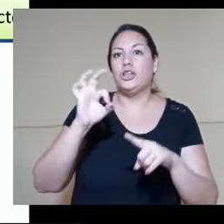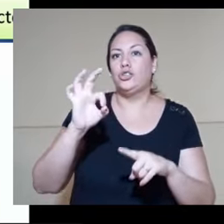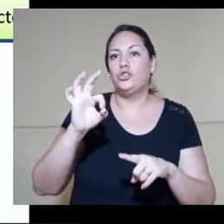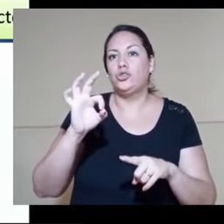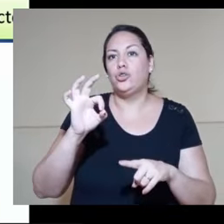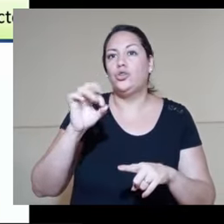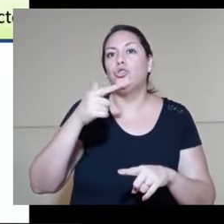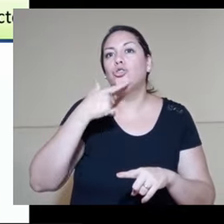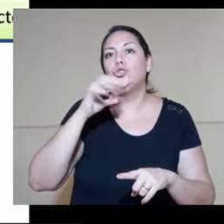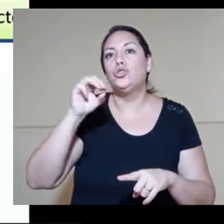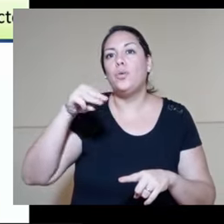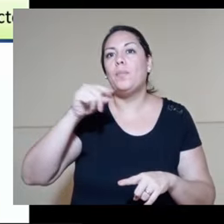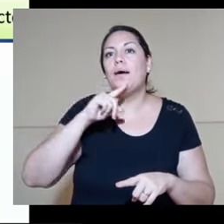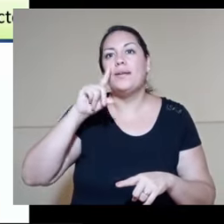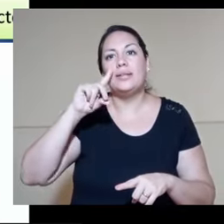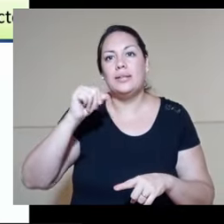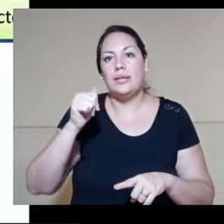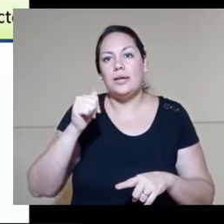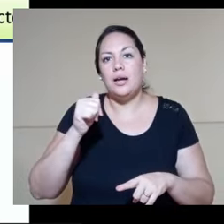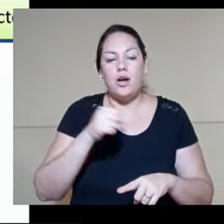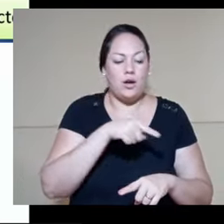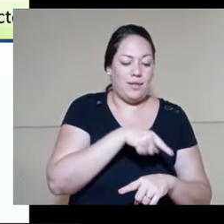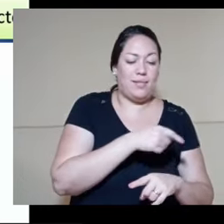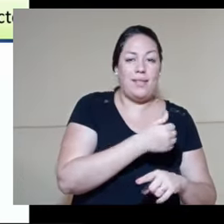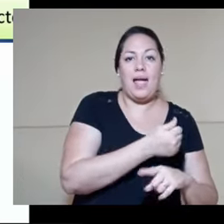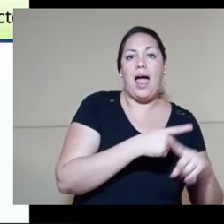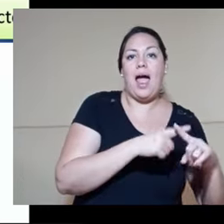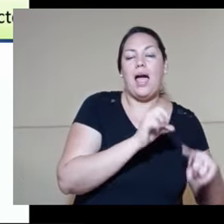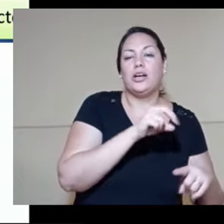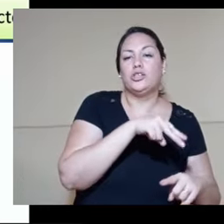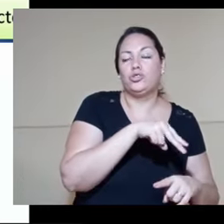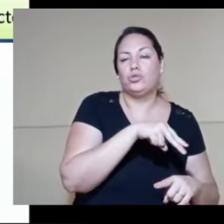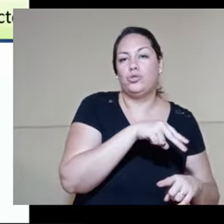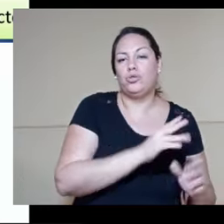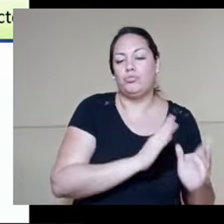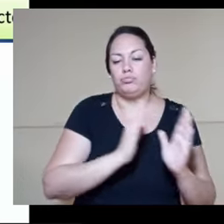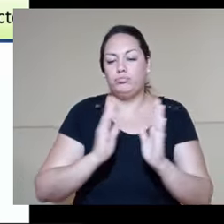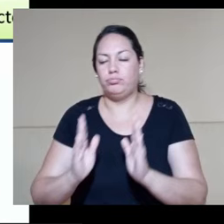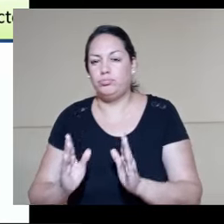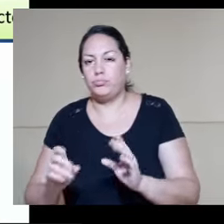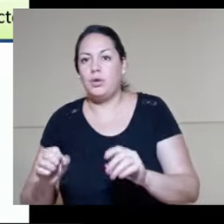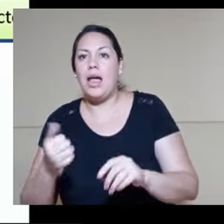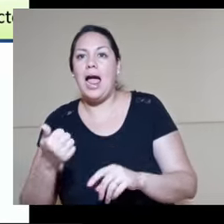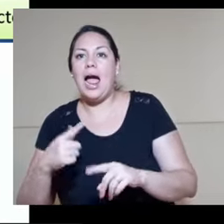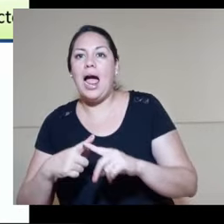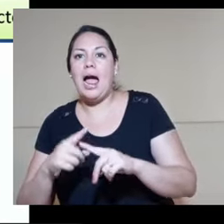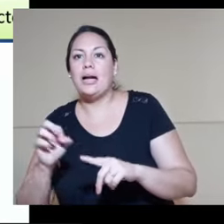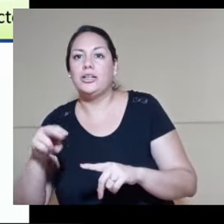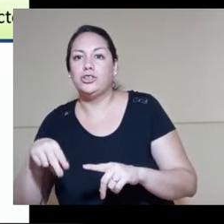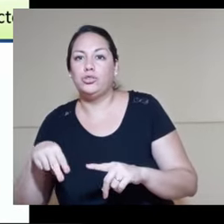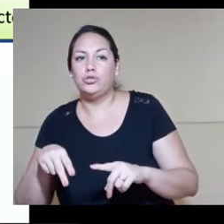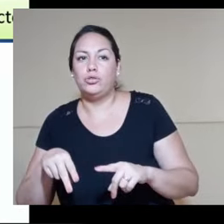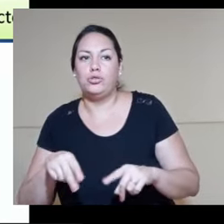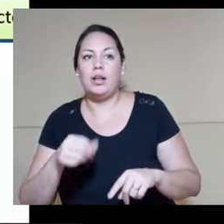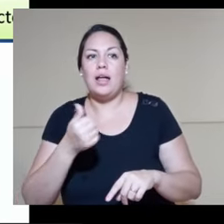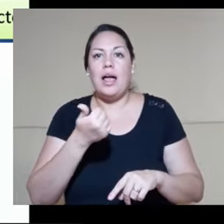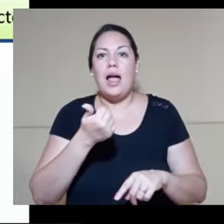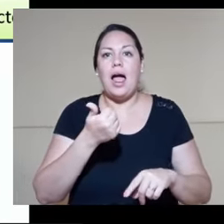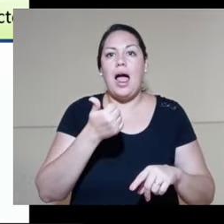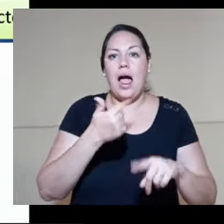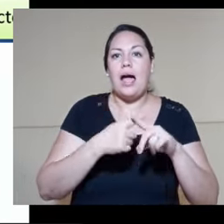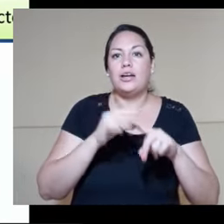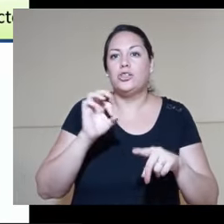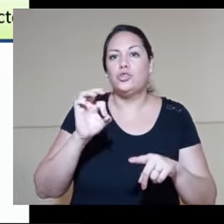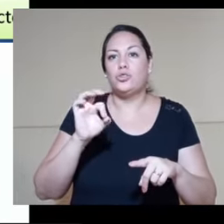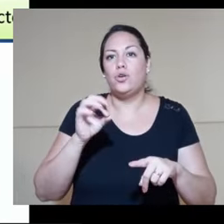otra. Entonces, axosomática, ¿ven? Y si no, puede ser axón, con